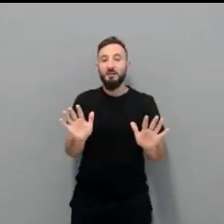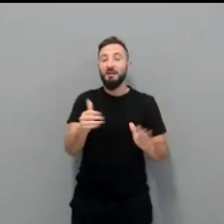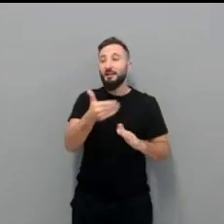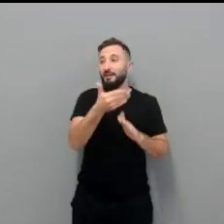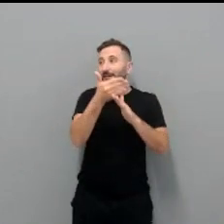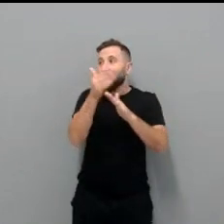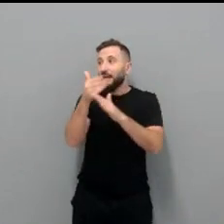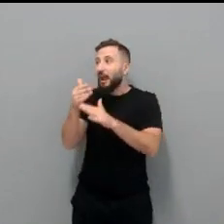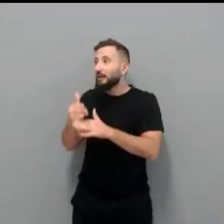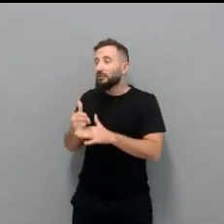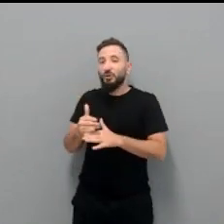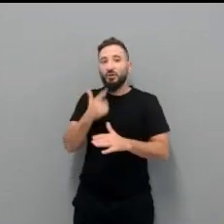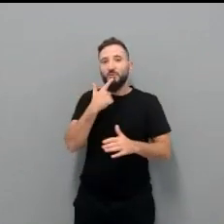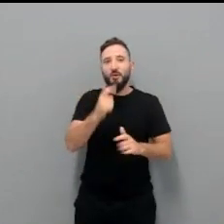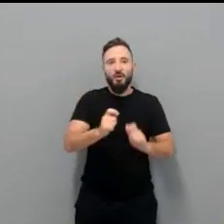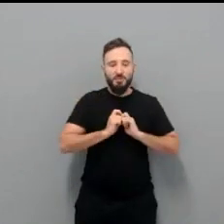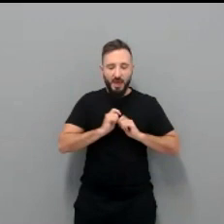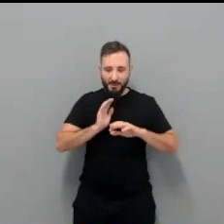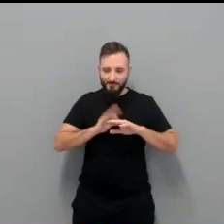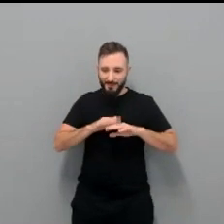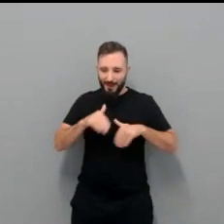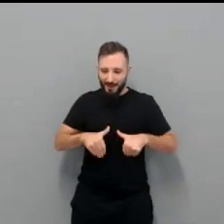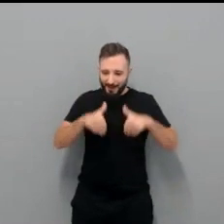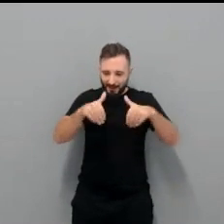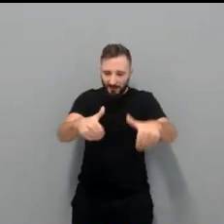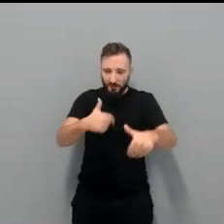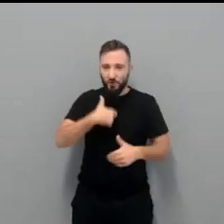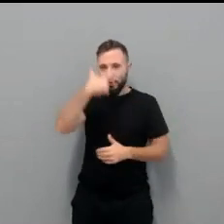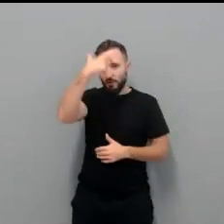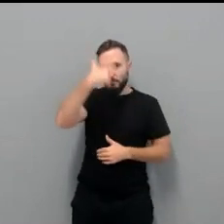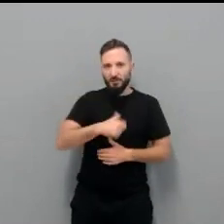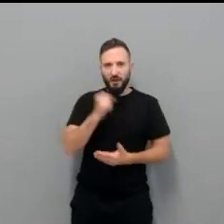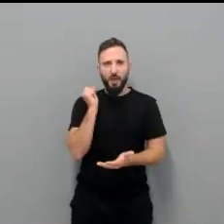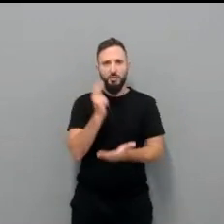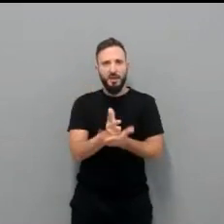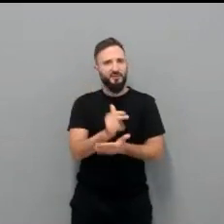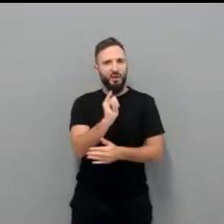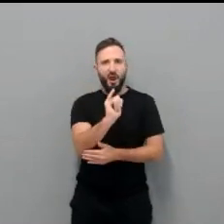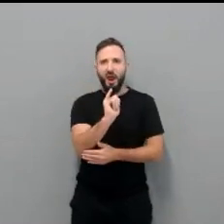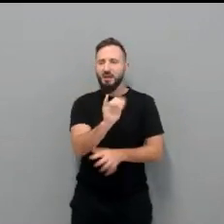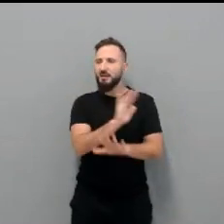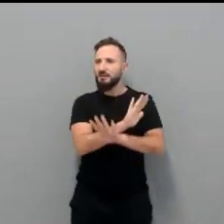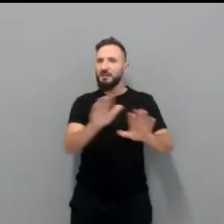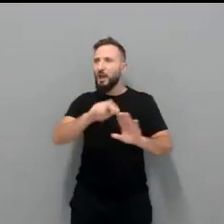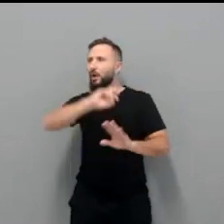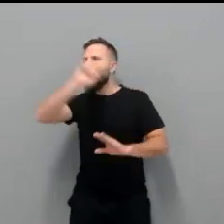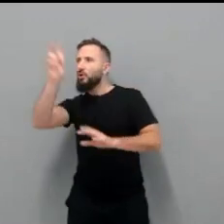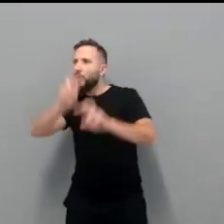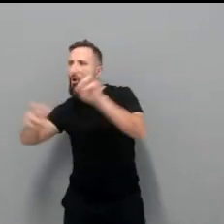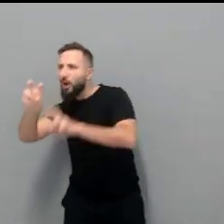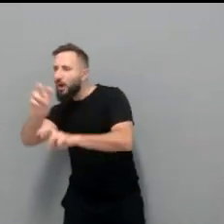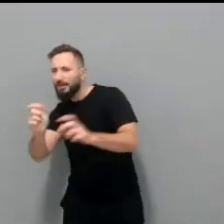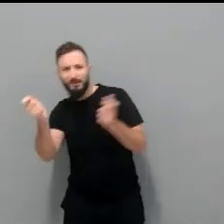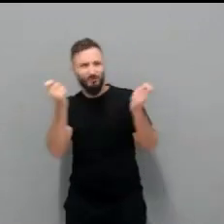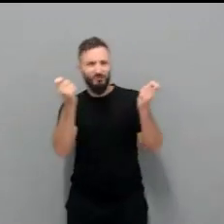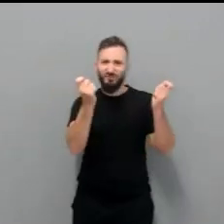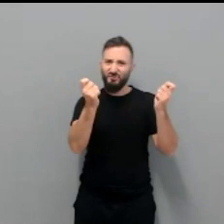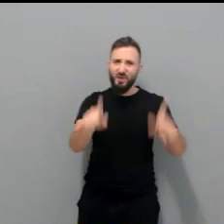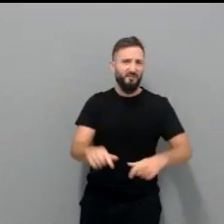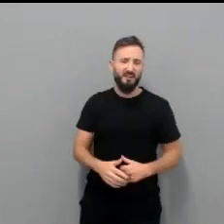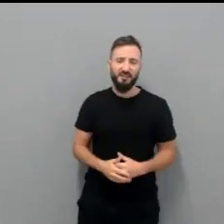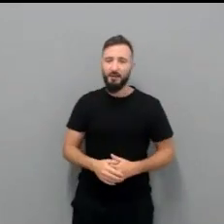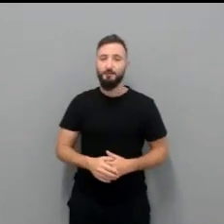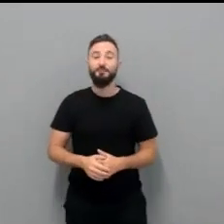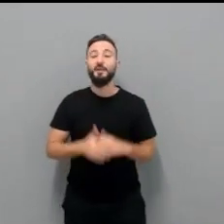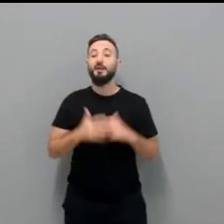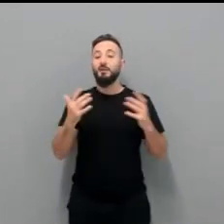te legitime como candidato que el hecho de tener un desafío. Ya está, no hay que buscar absolutamente nada más, ¿no?